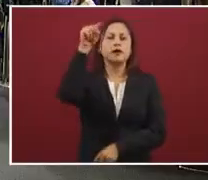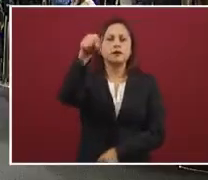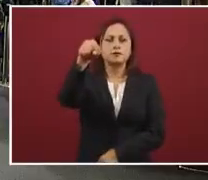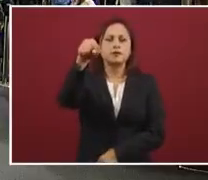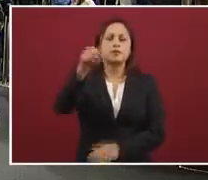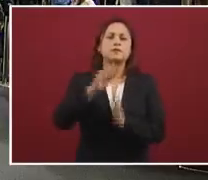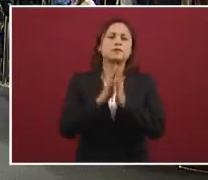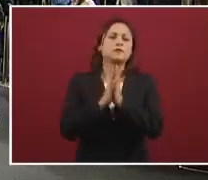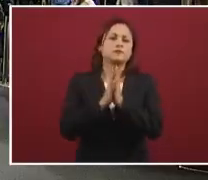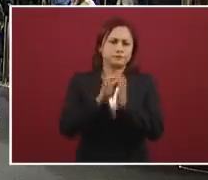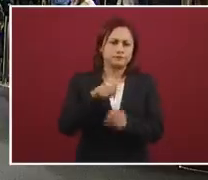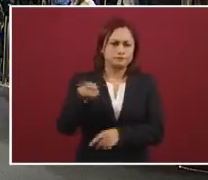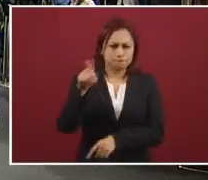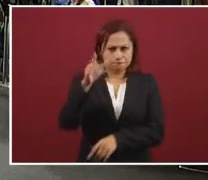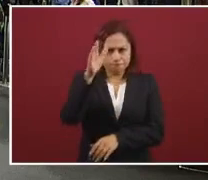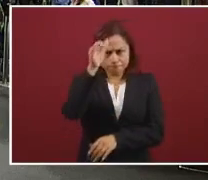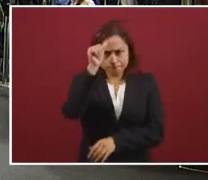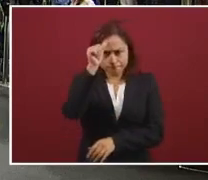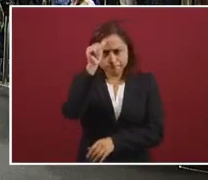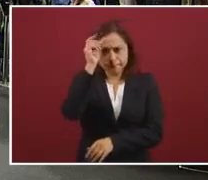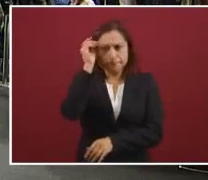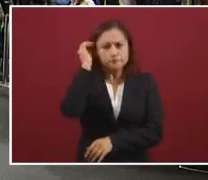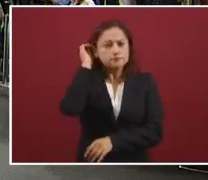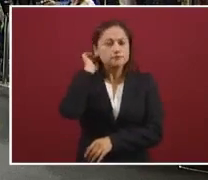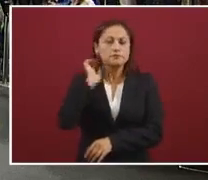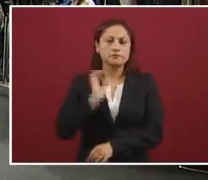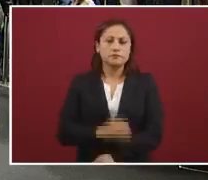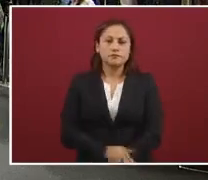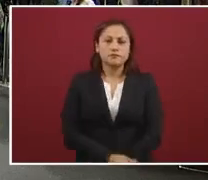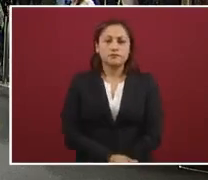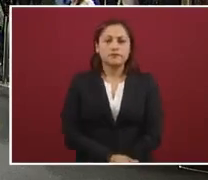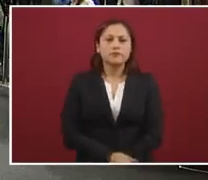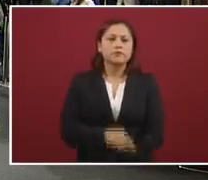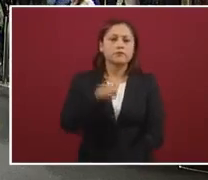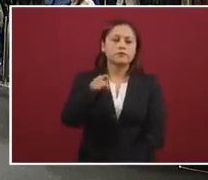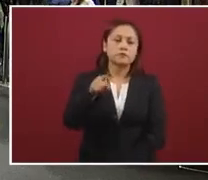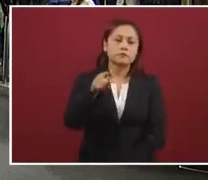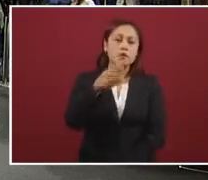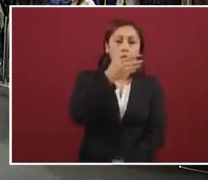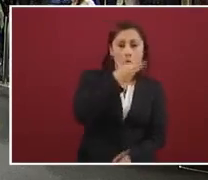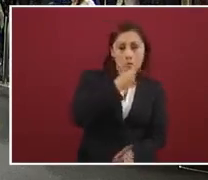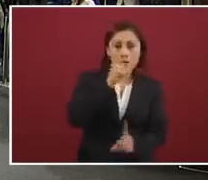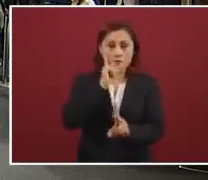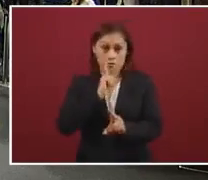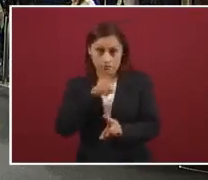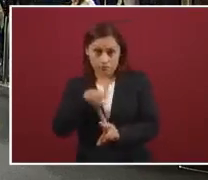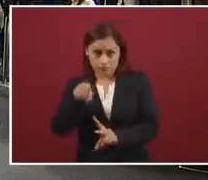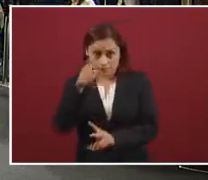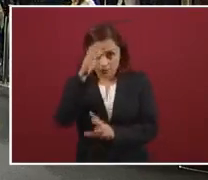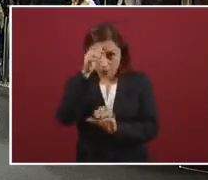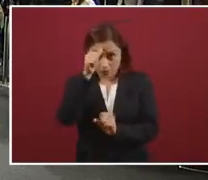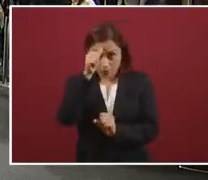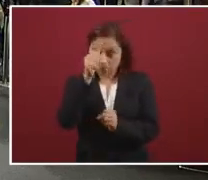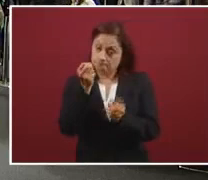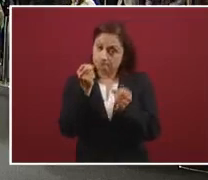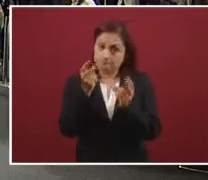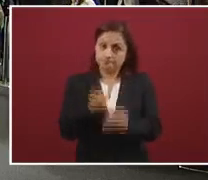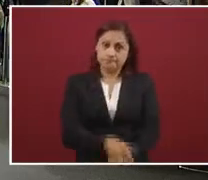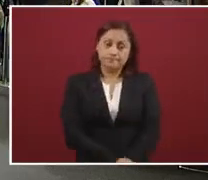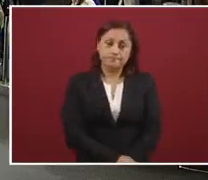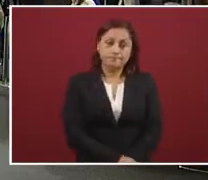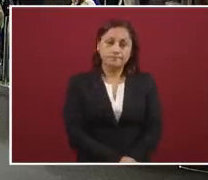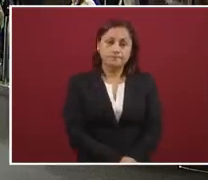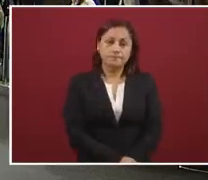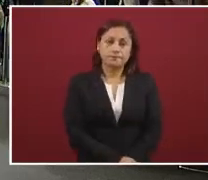les parece, en este caso, hombre y mujer, dama y caballero.